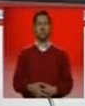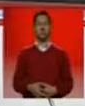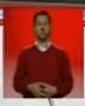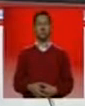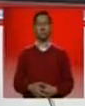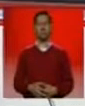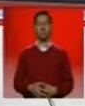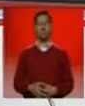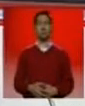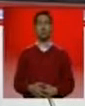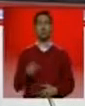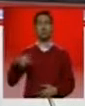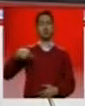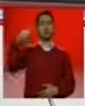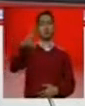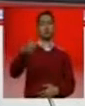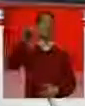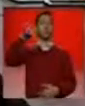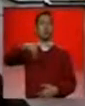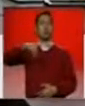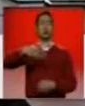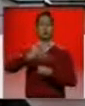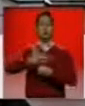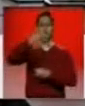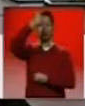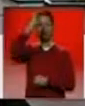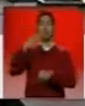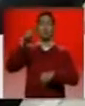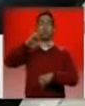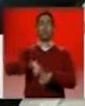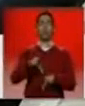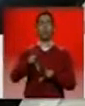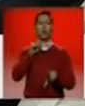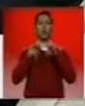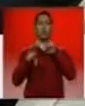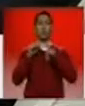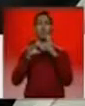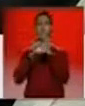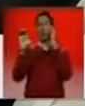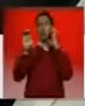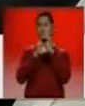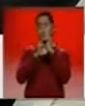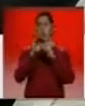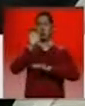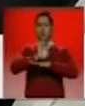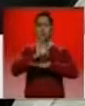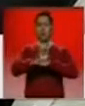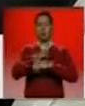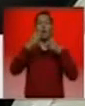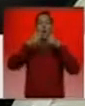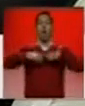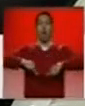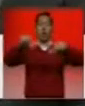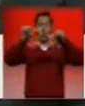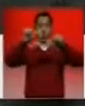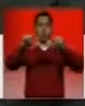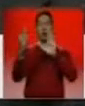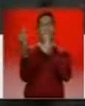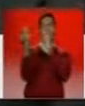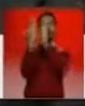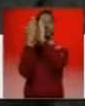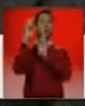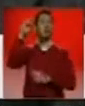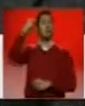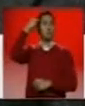Muy bien, continuamos informando. El próximo día martes, la Federación Nacional de Cooperativas de Transporte de Pasajeros del Ecuador anunciará su postura frente al